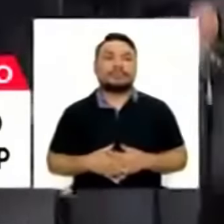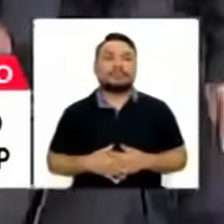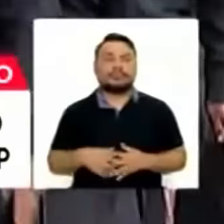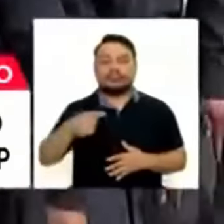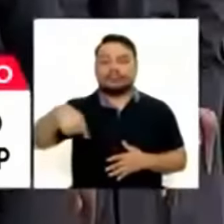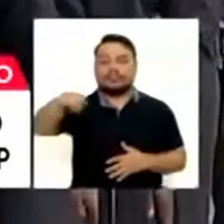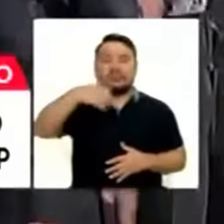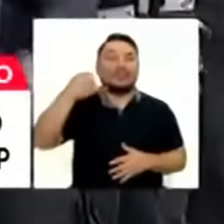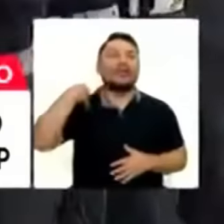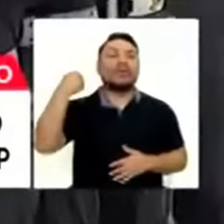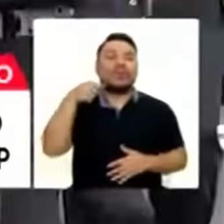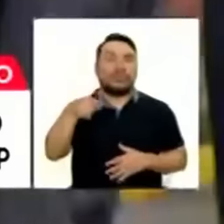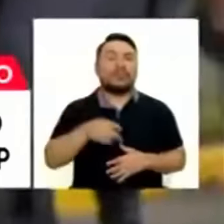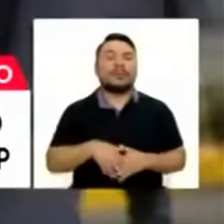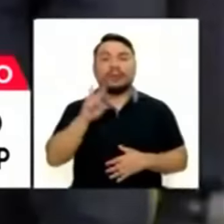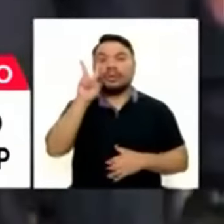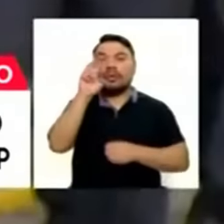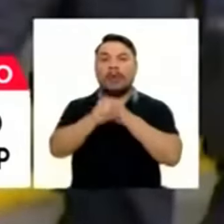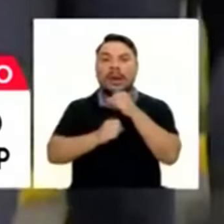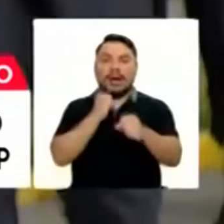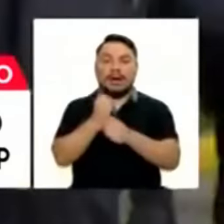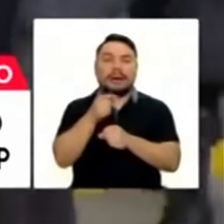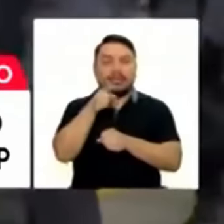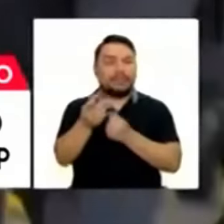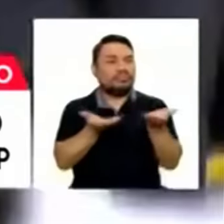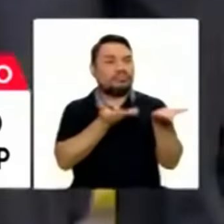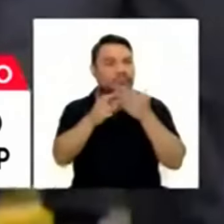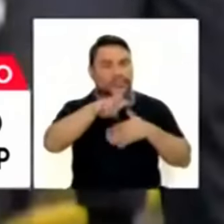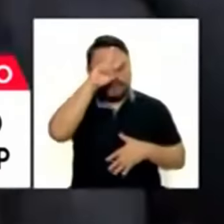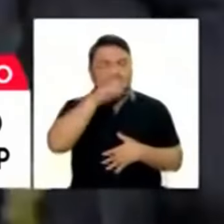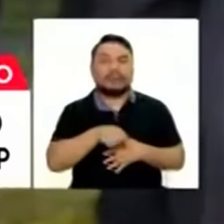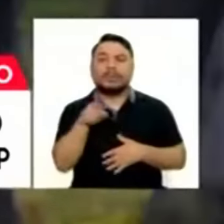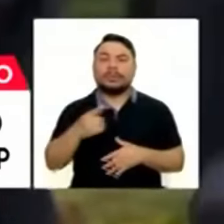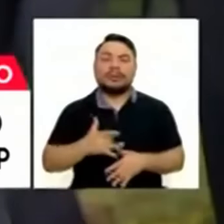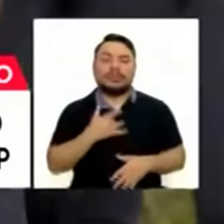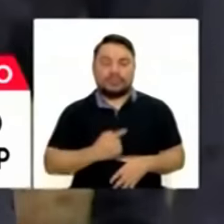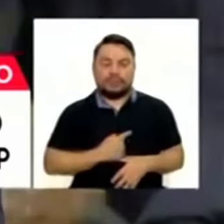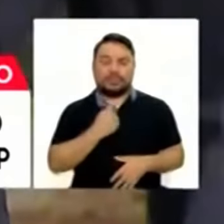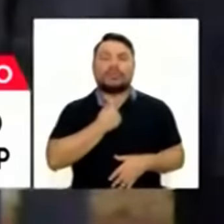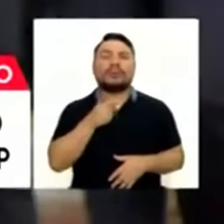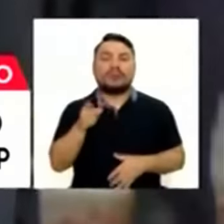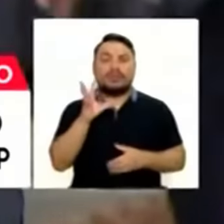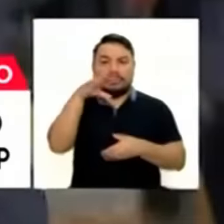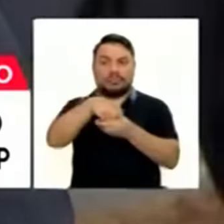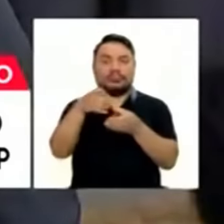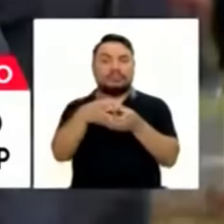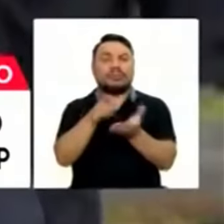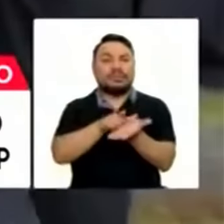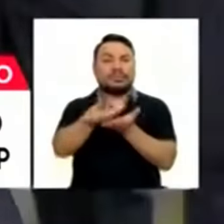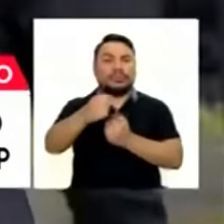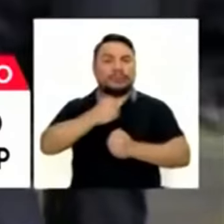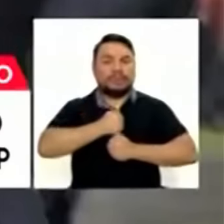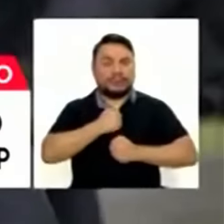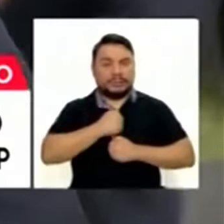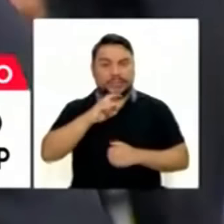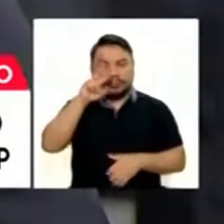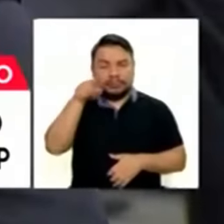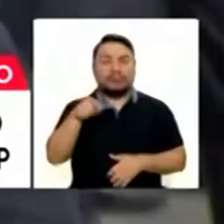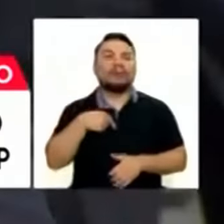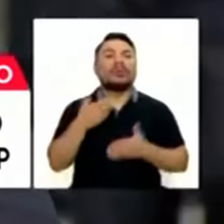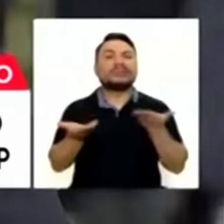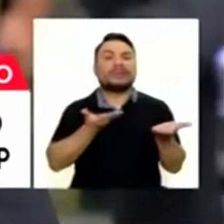Estos jóvenes consagran 2 años de su vida a la patria y están orgullosos de hacerlo en la Fuerza Aérea durante su servicio